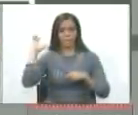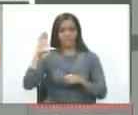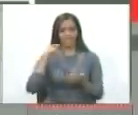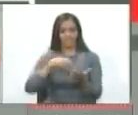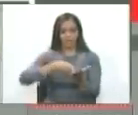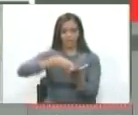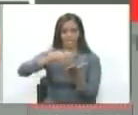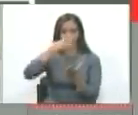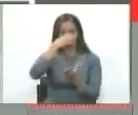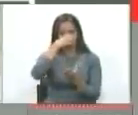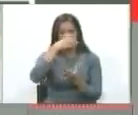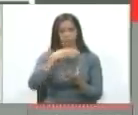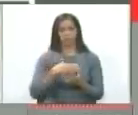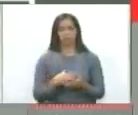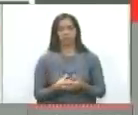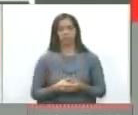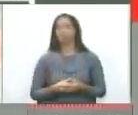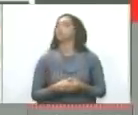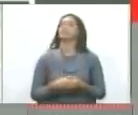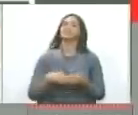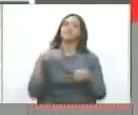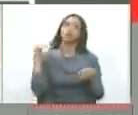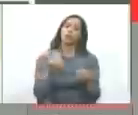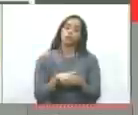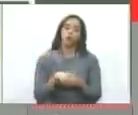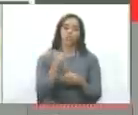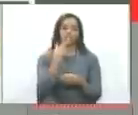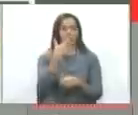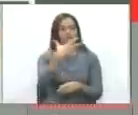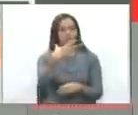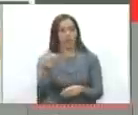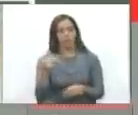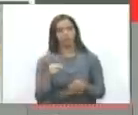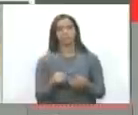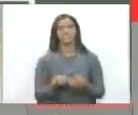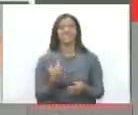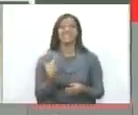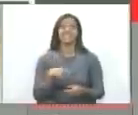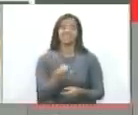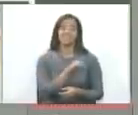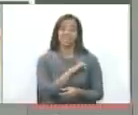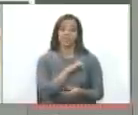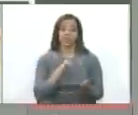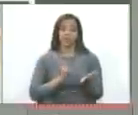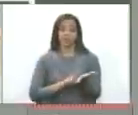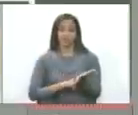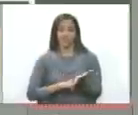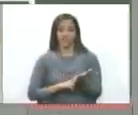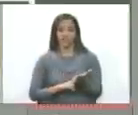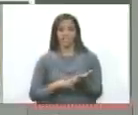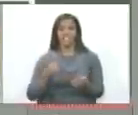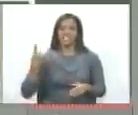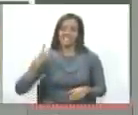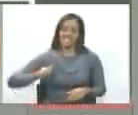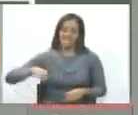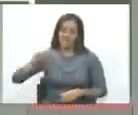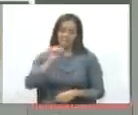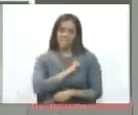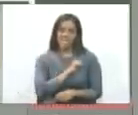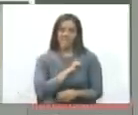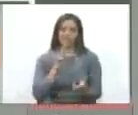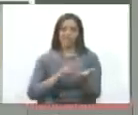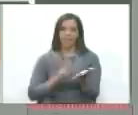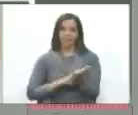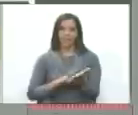rastrojeros. Se votó y se negaron. Tienen miedo a la verdad. Tienen miedo a la verdad, pero